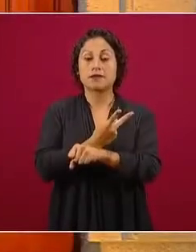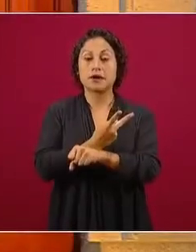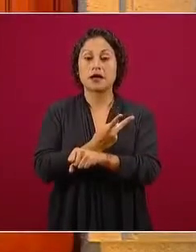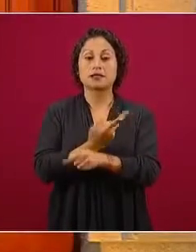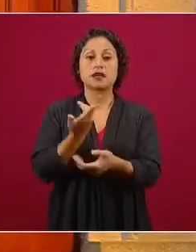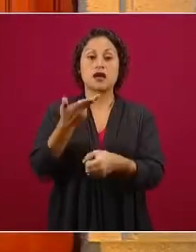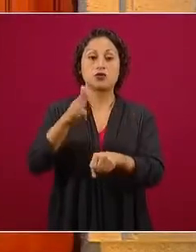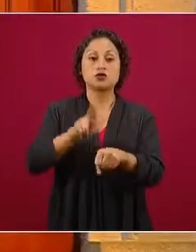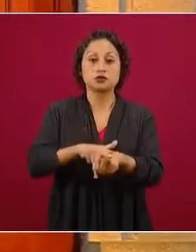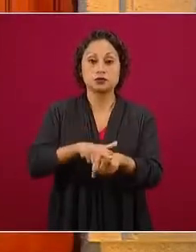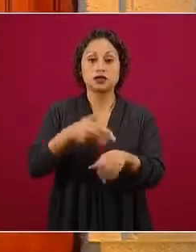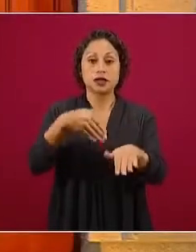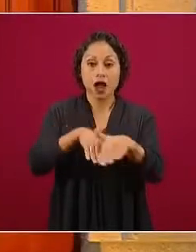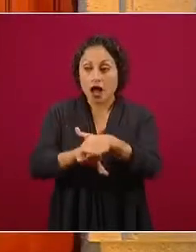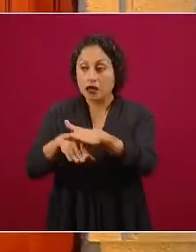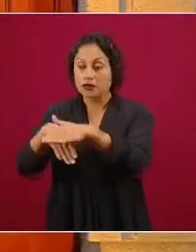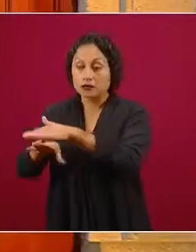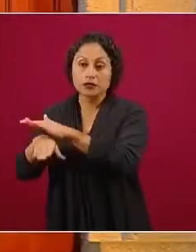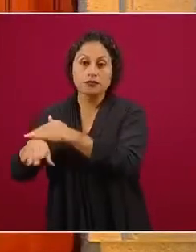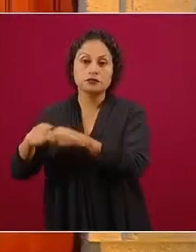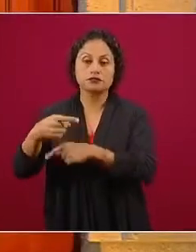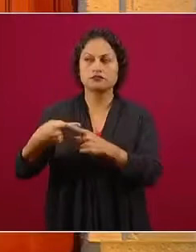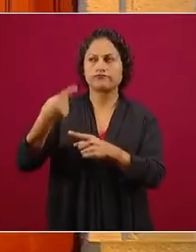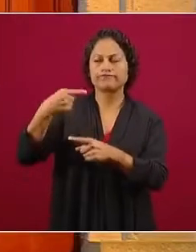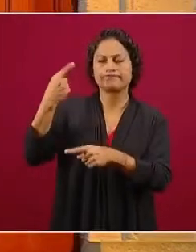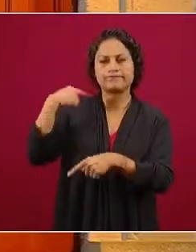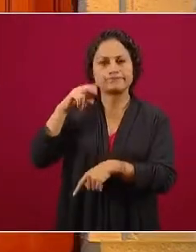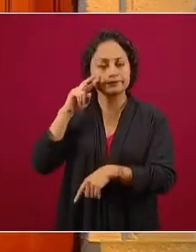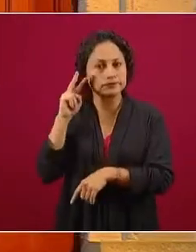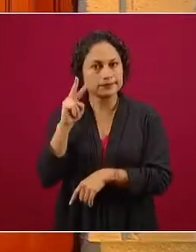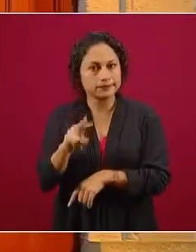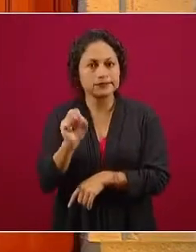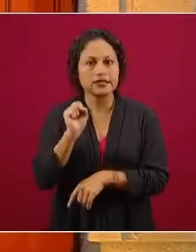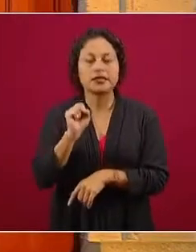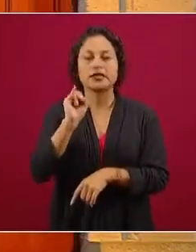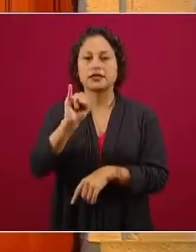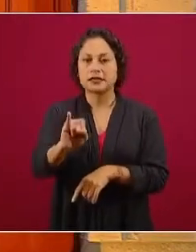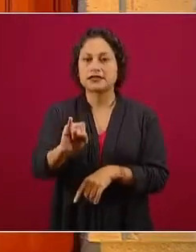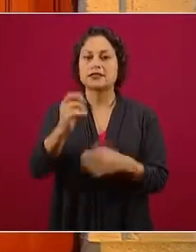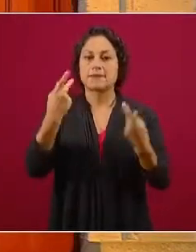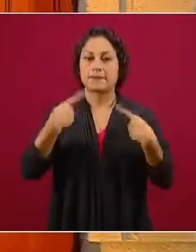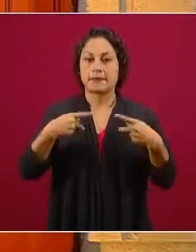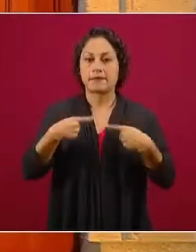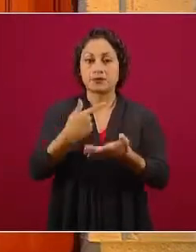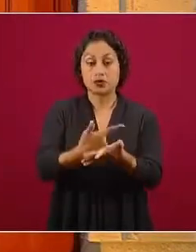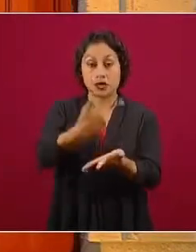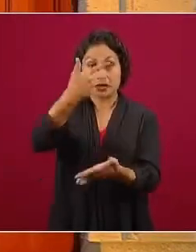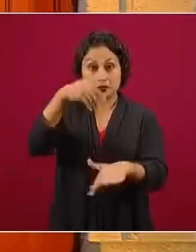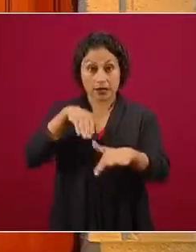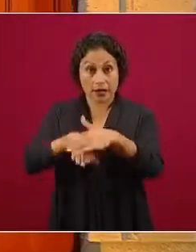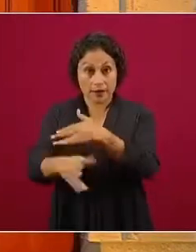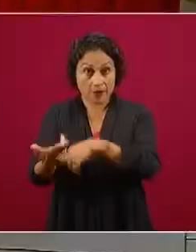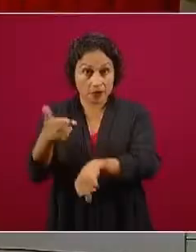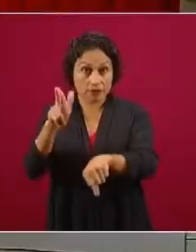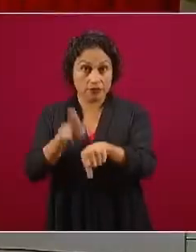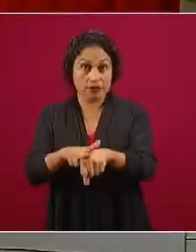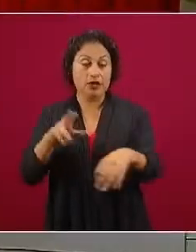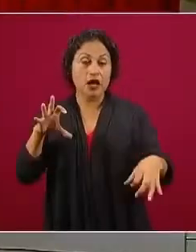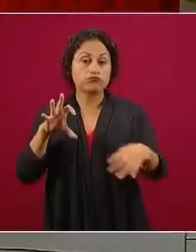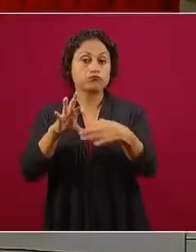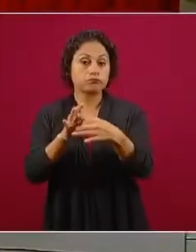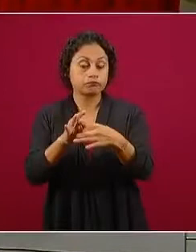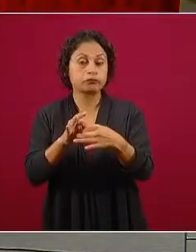veníamos viendo en los días previos que el comportamiento de los casos graves, es decir, las personas que requieren en su